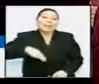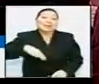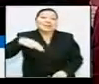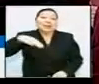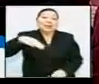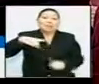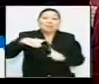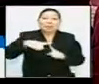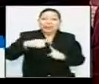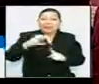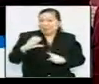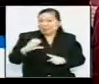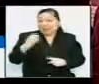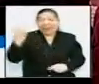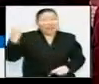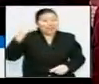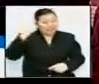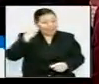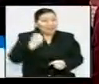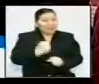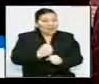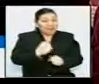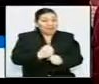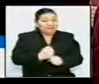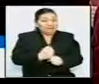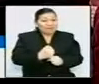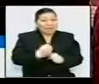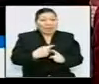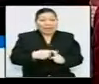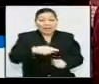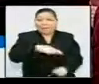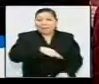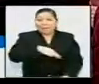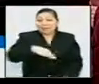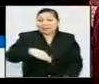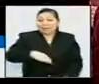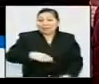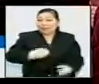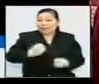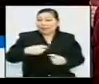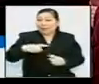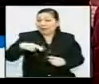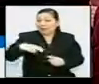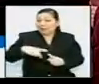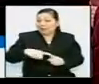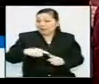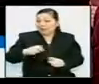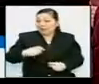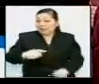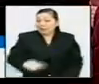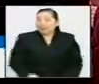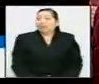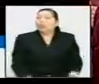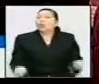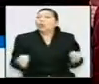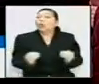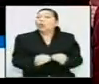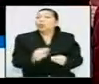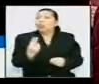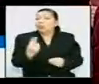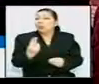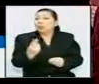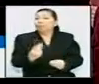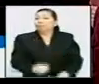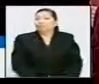y Comunicaciones. Y contra la exministra de Transporte y Comunicaciones, Fernanda Molinelli. Conjuntamente con